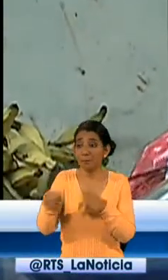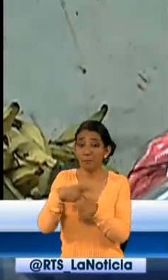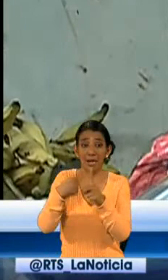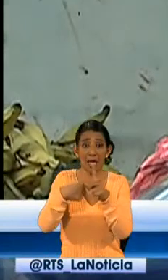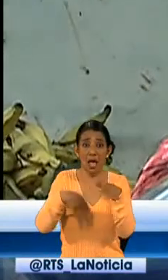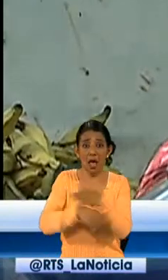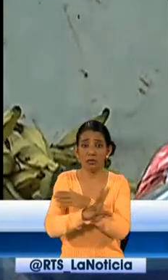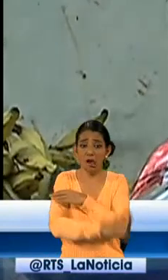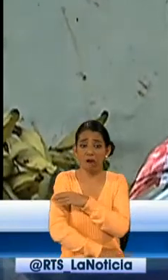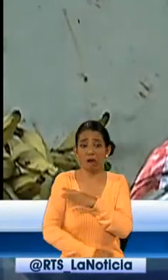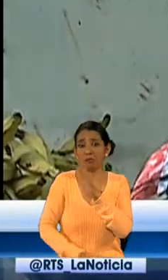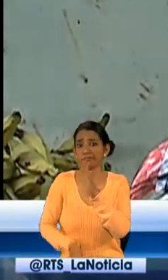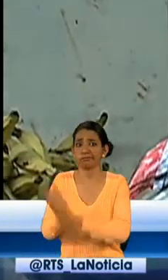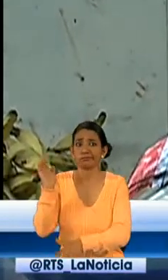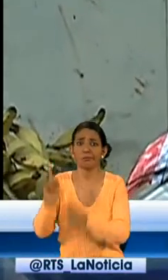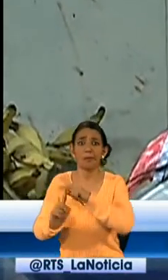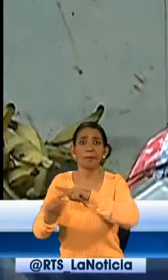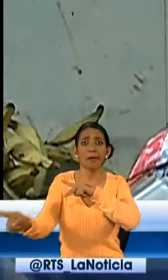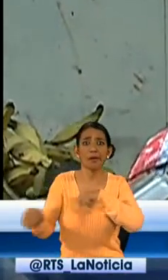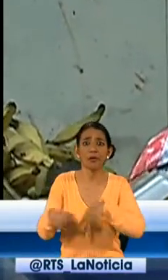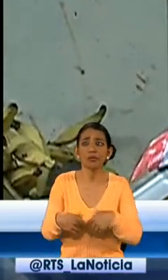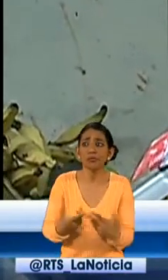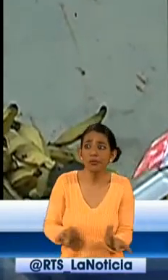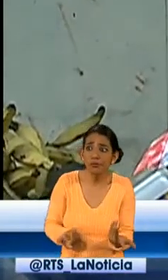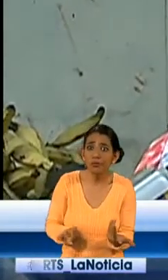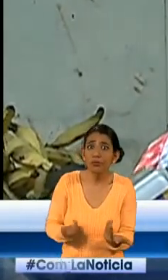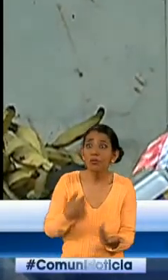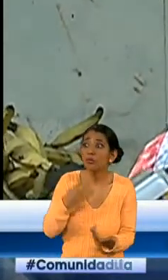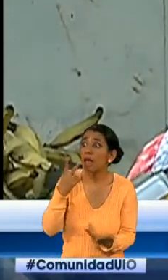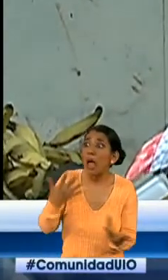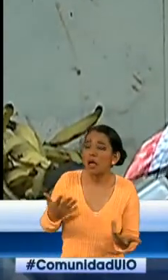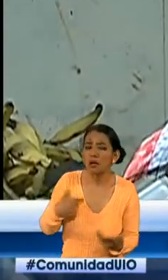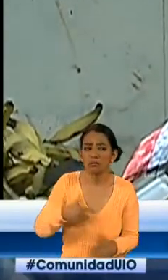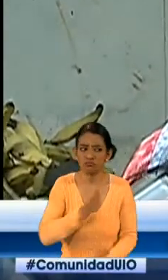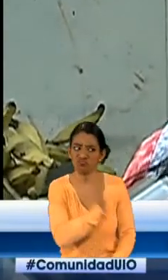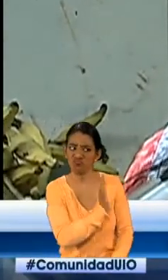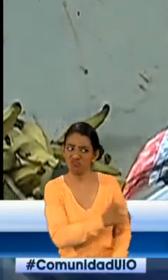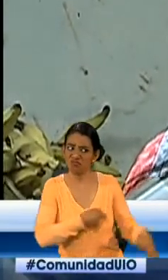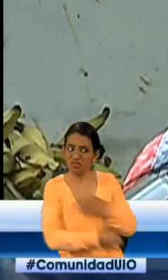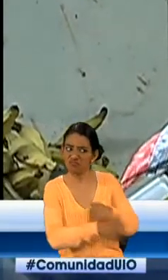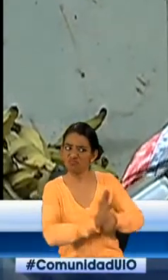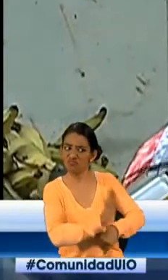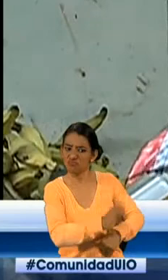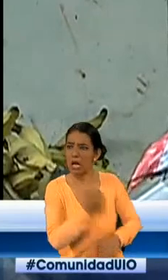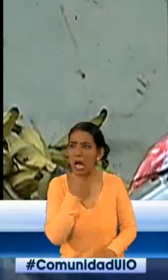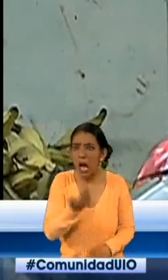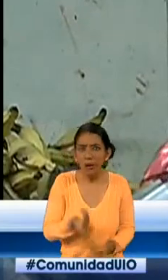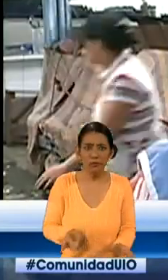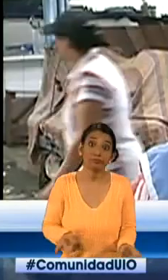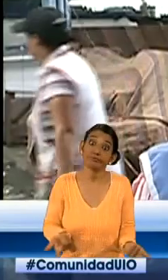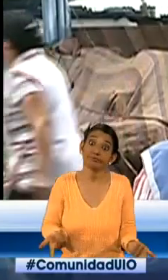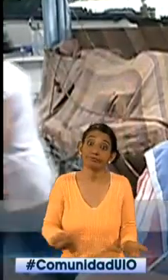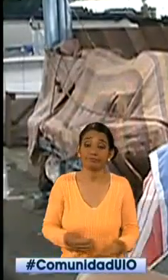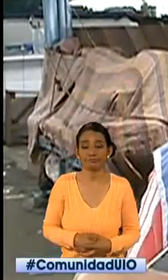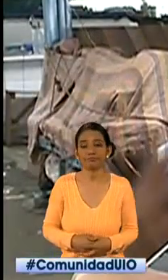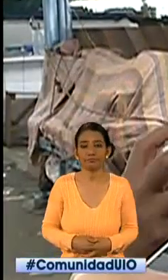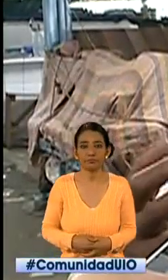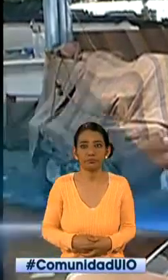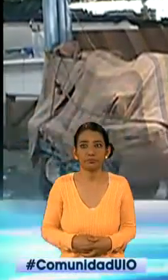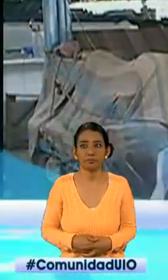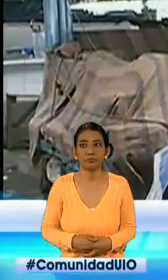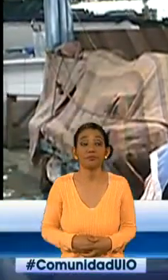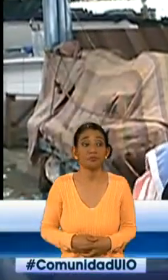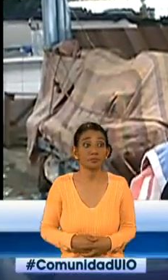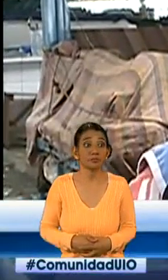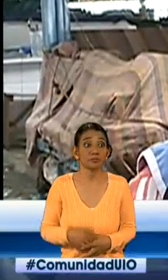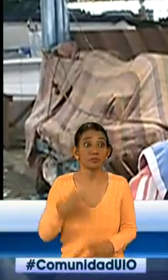se corren y se van y nos dicen, te voy a matar. Donde que se dicen alguna cosa. Yo creo que se pone la